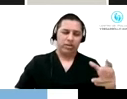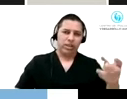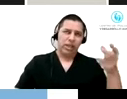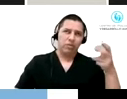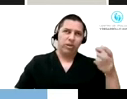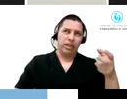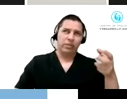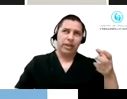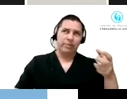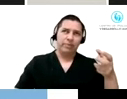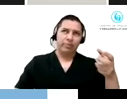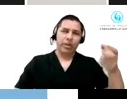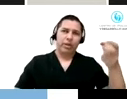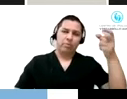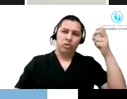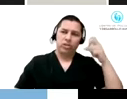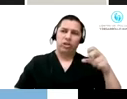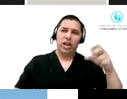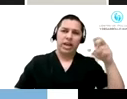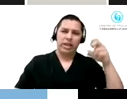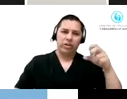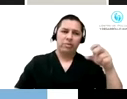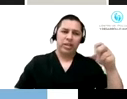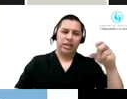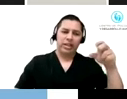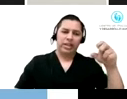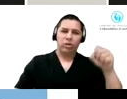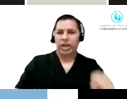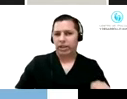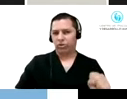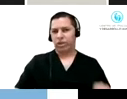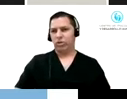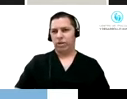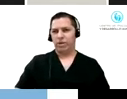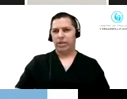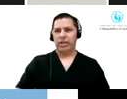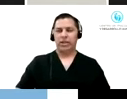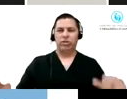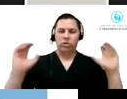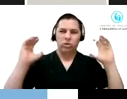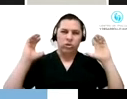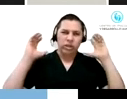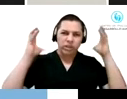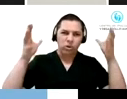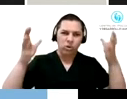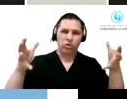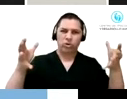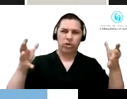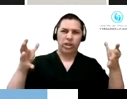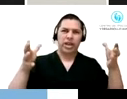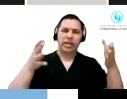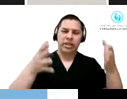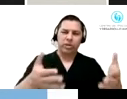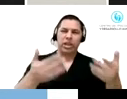¿verdad? Entonces es la mujer también posicionada desde un tema de objeto sexual, ¿verdad? Entonces son